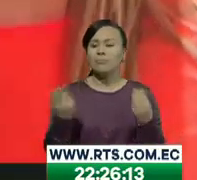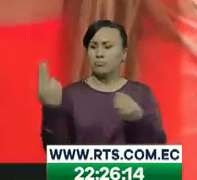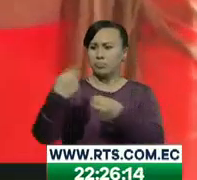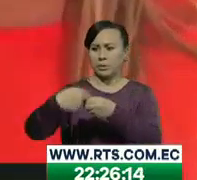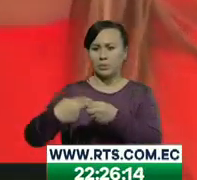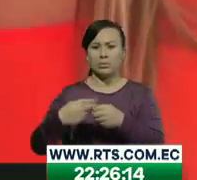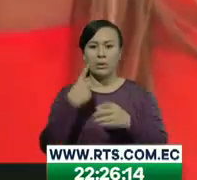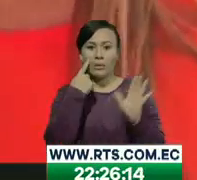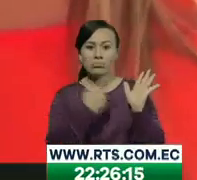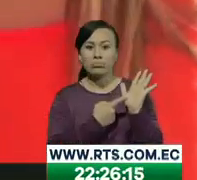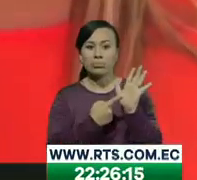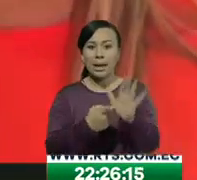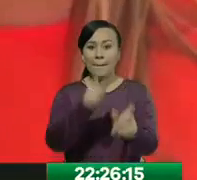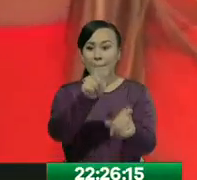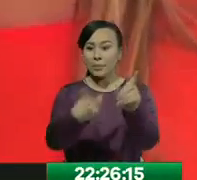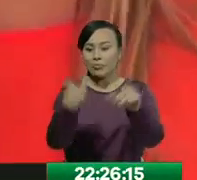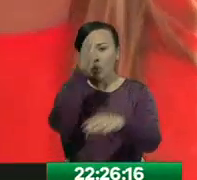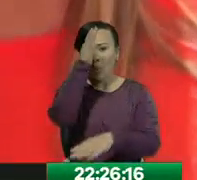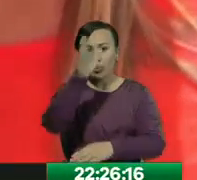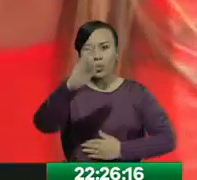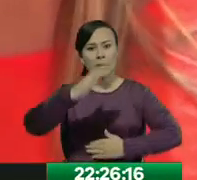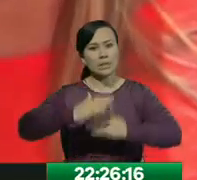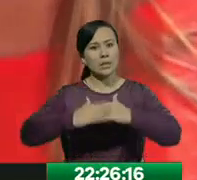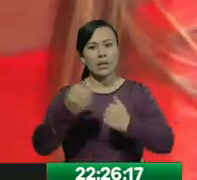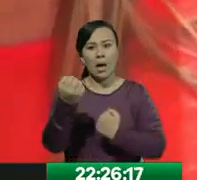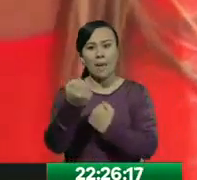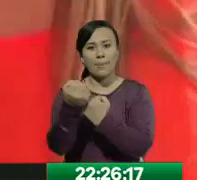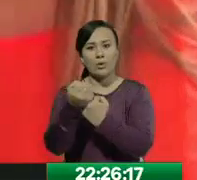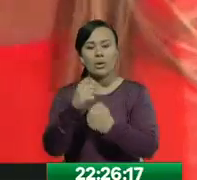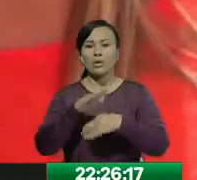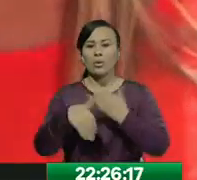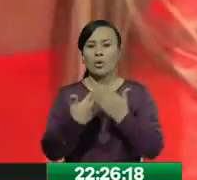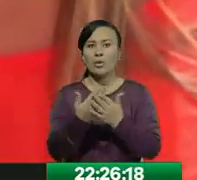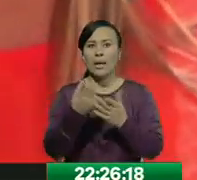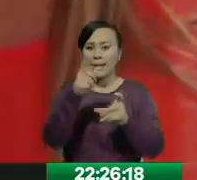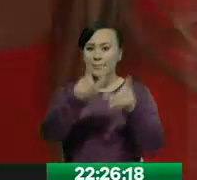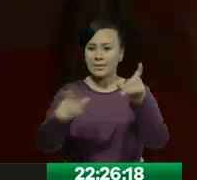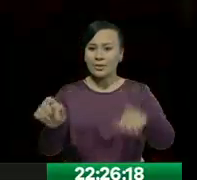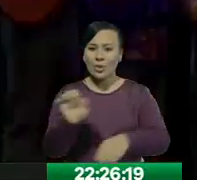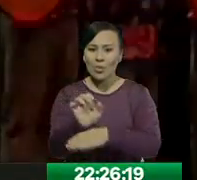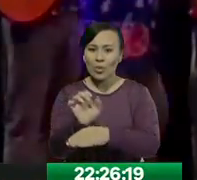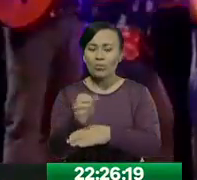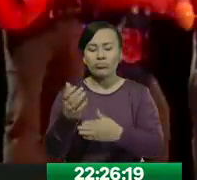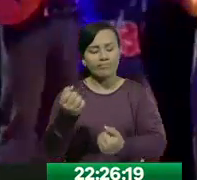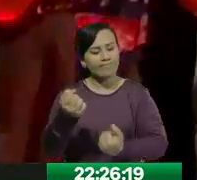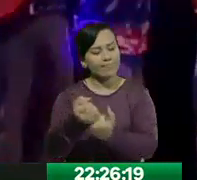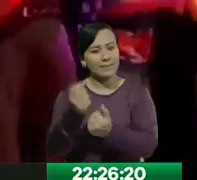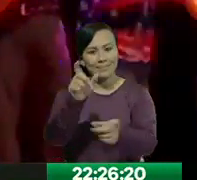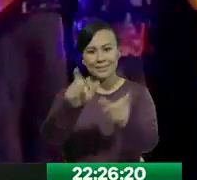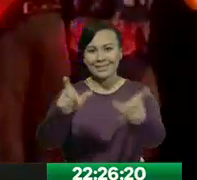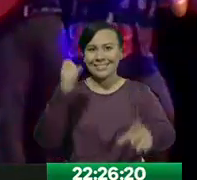que es un pueblo lleno de cultura y que apoya al talento nacional apoya a sus artistas